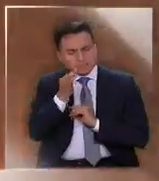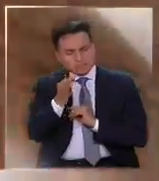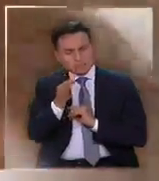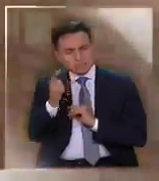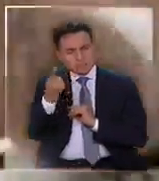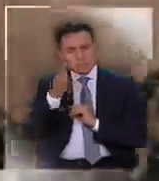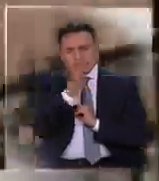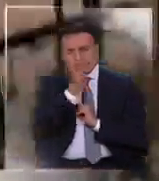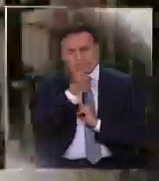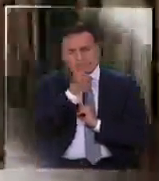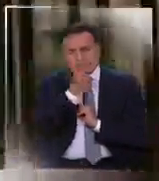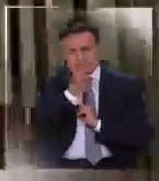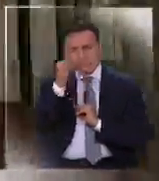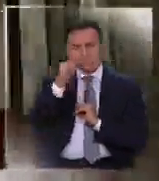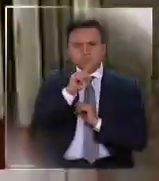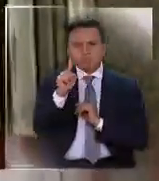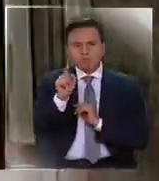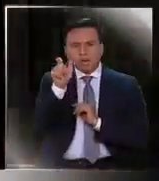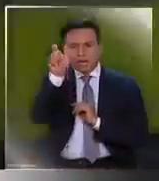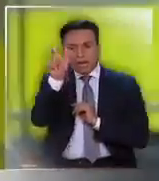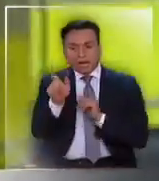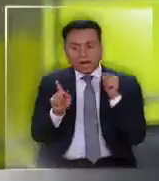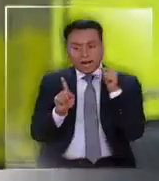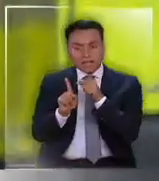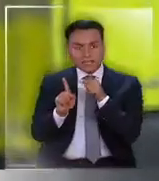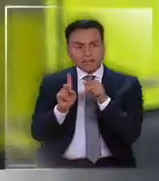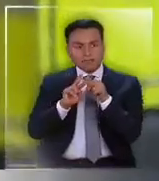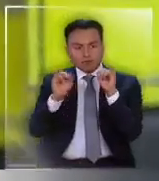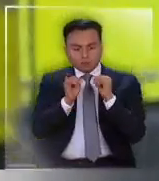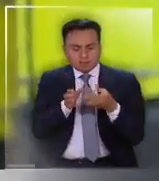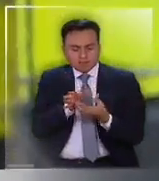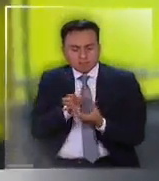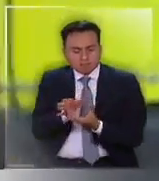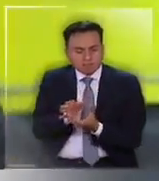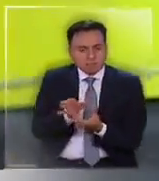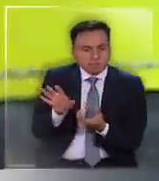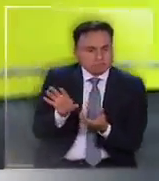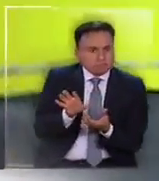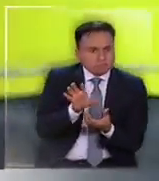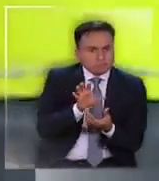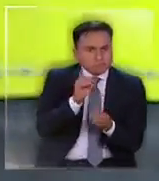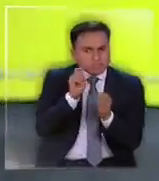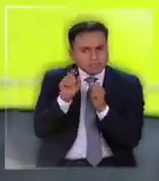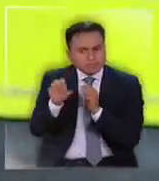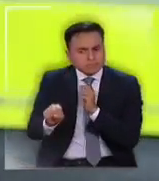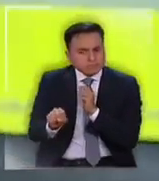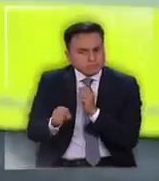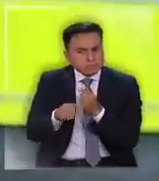primera duda es si alguien utilizó este dispositivo para descartar el riesgo.